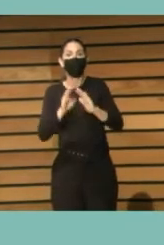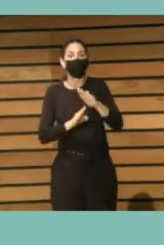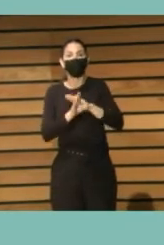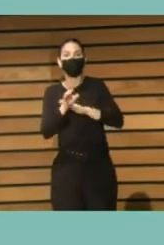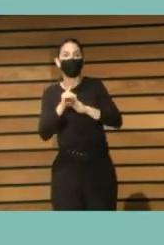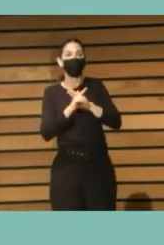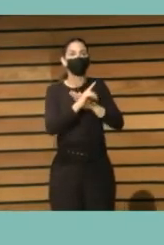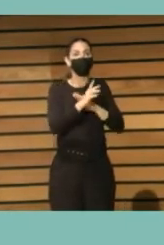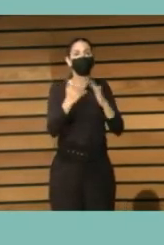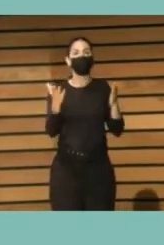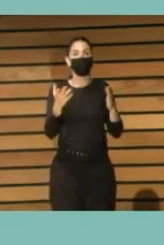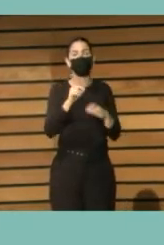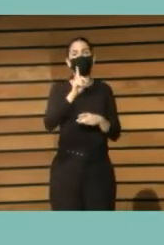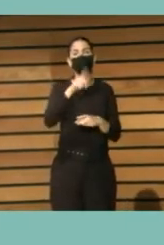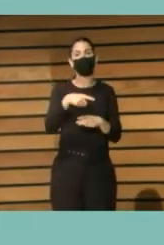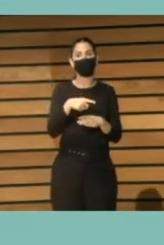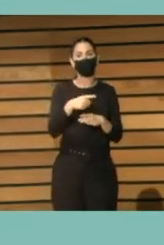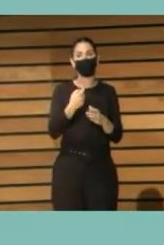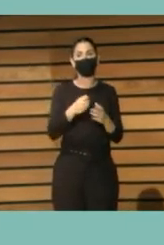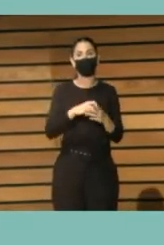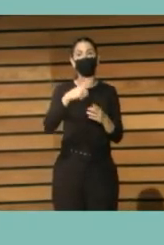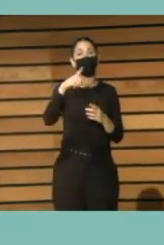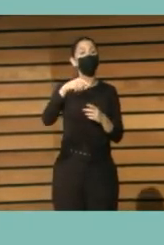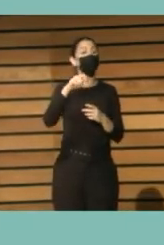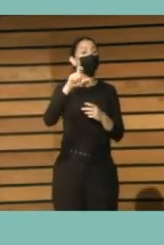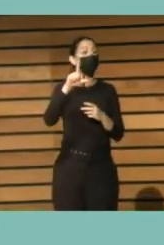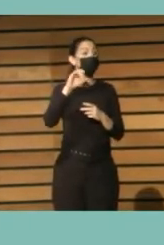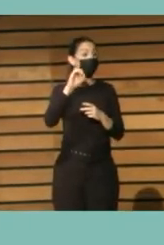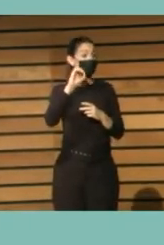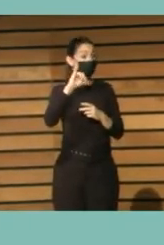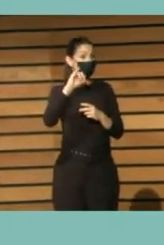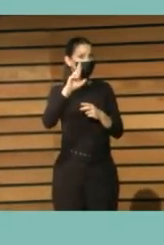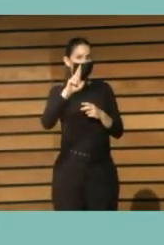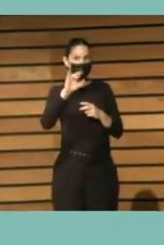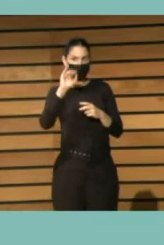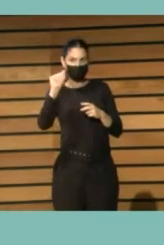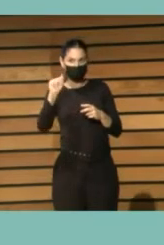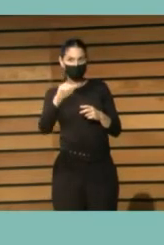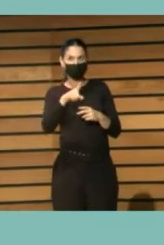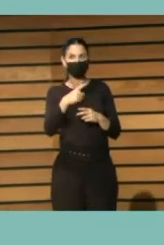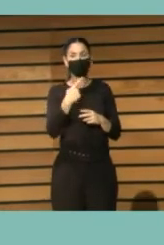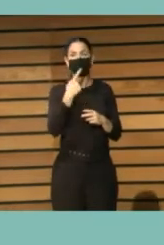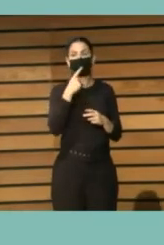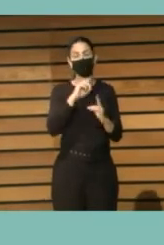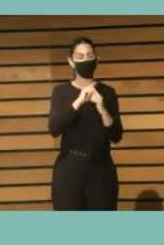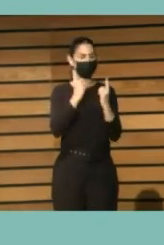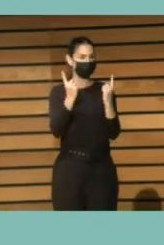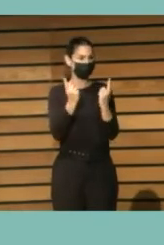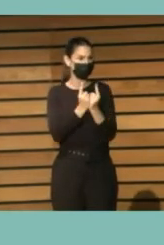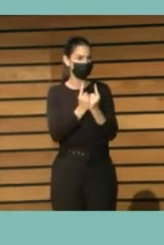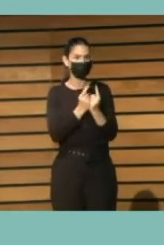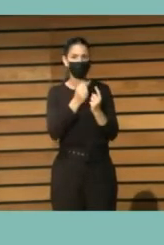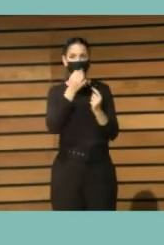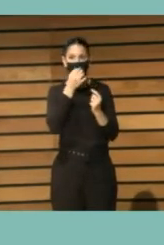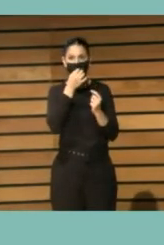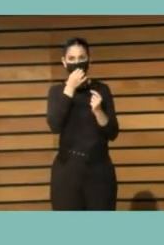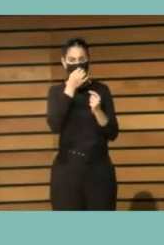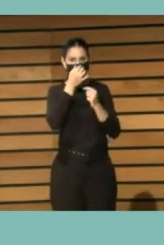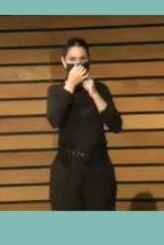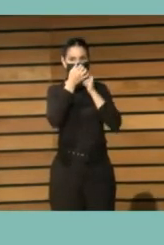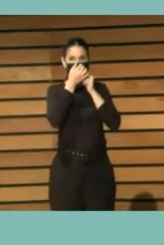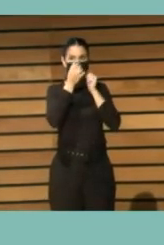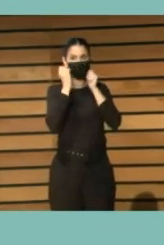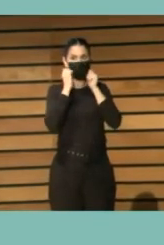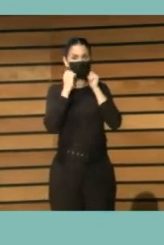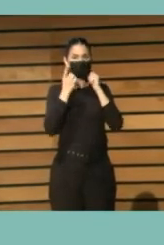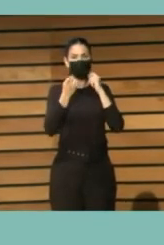visto que Gloria pedía concreción, que se habla de iniciativas. David Langs, bueno, ha hablado de muchas iniciativas, varias,